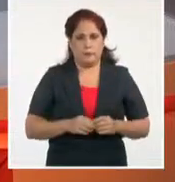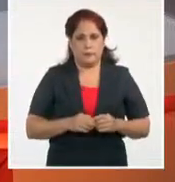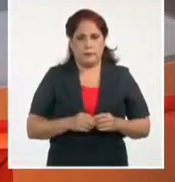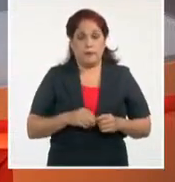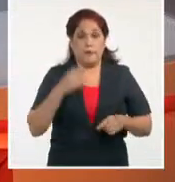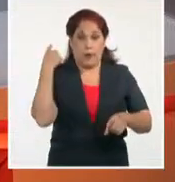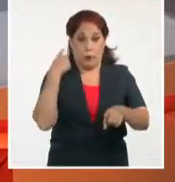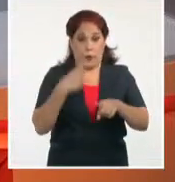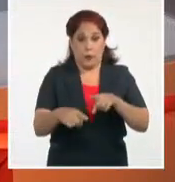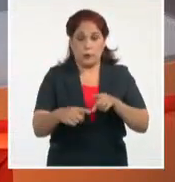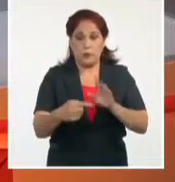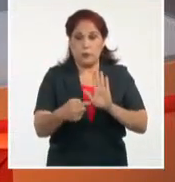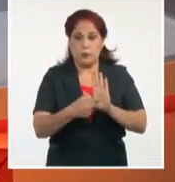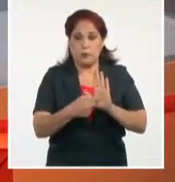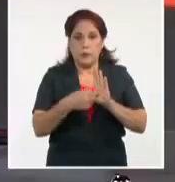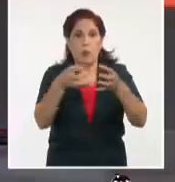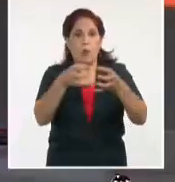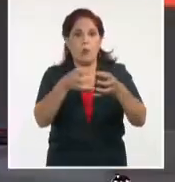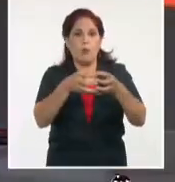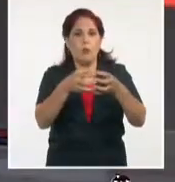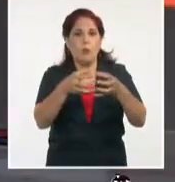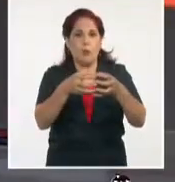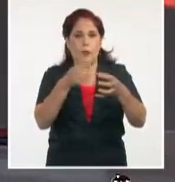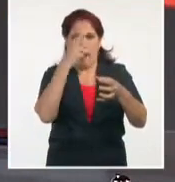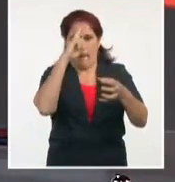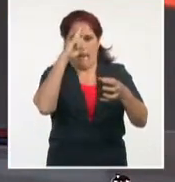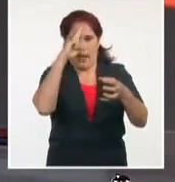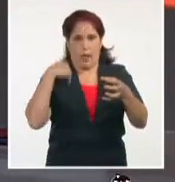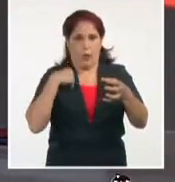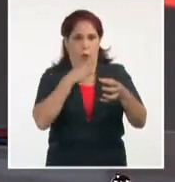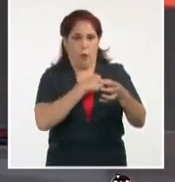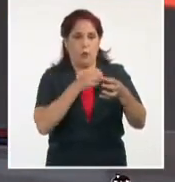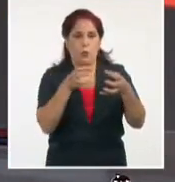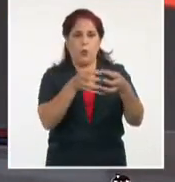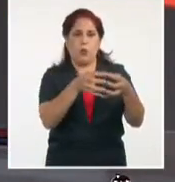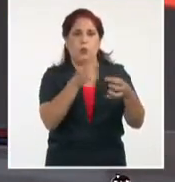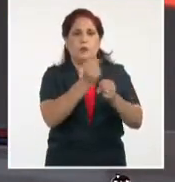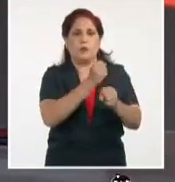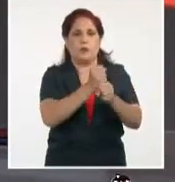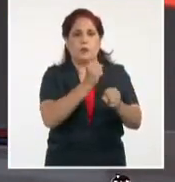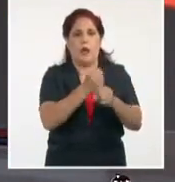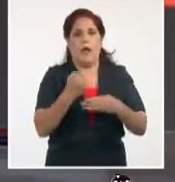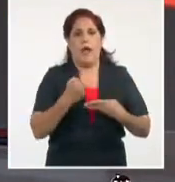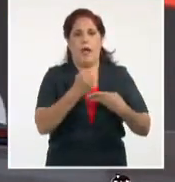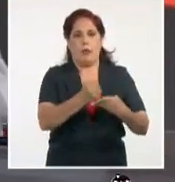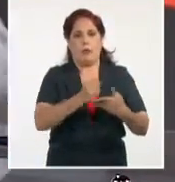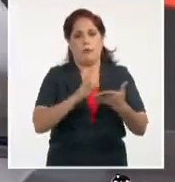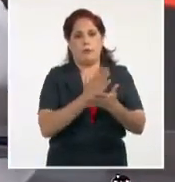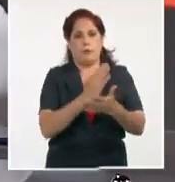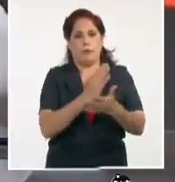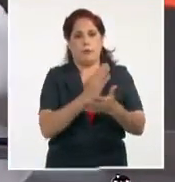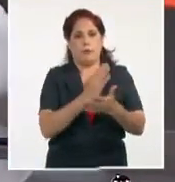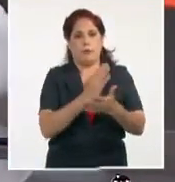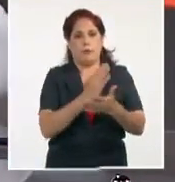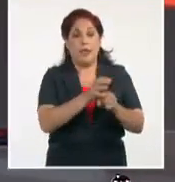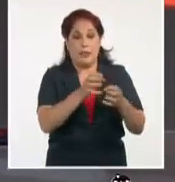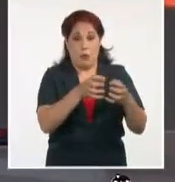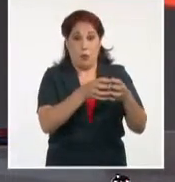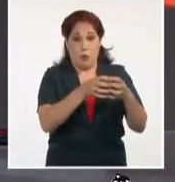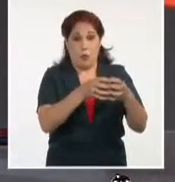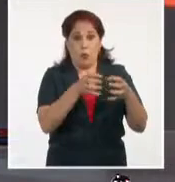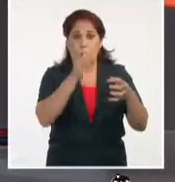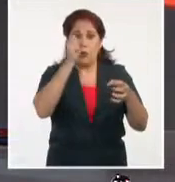activaron las brigadas sanitarias, médicas sanitarias, que, como explicamos en la otra mesa, se trasladan